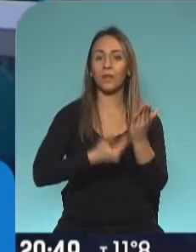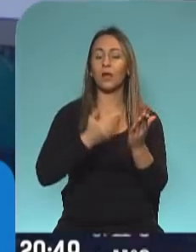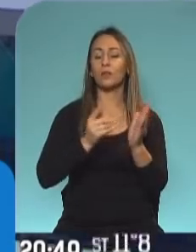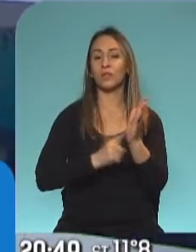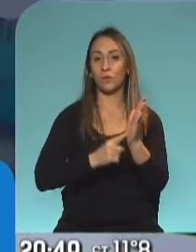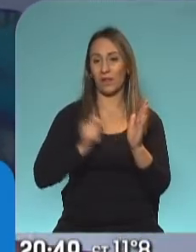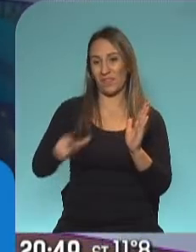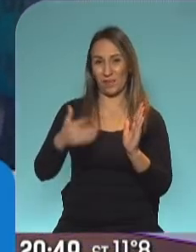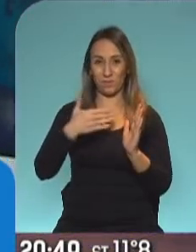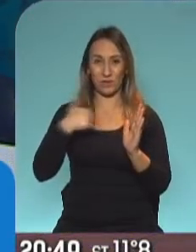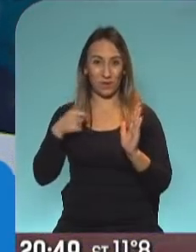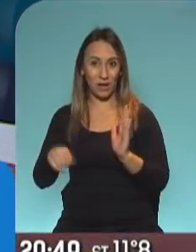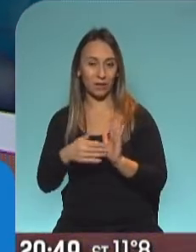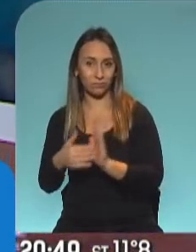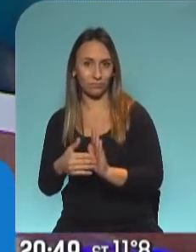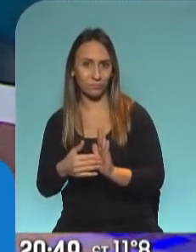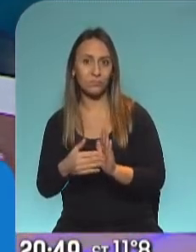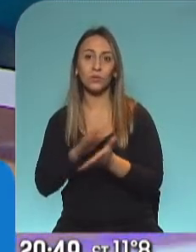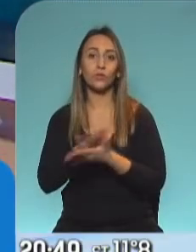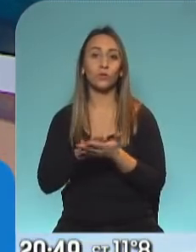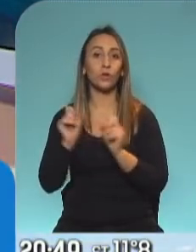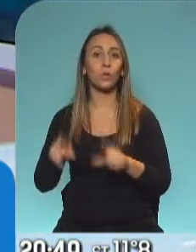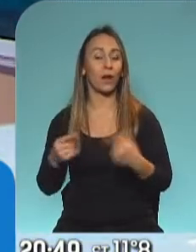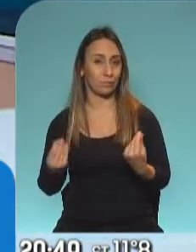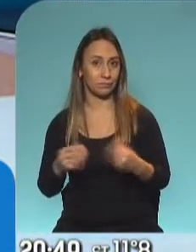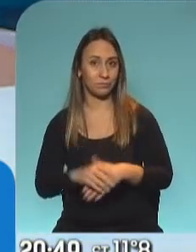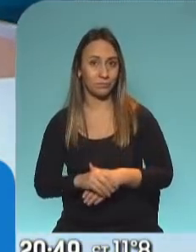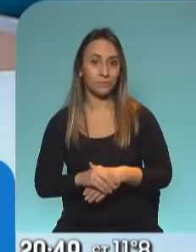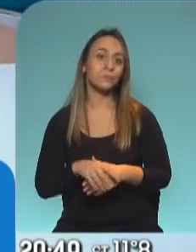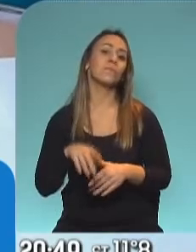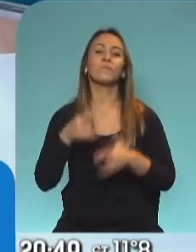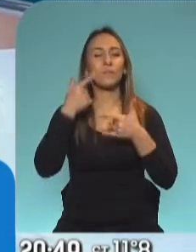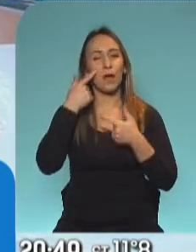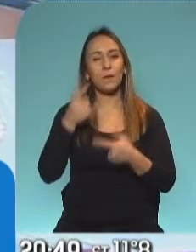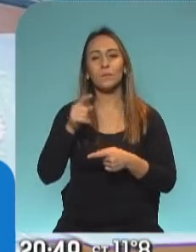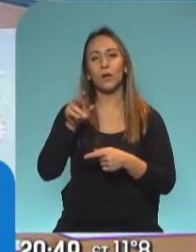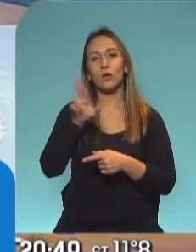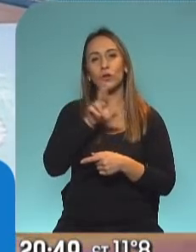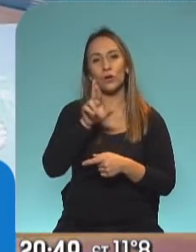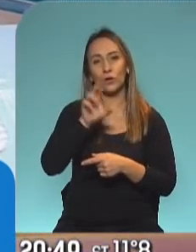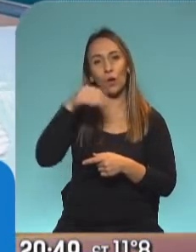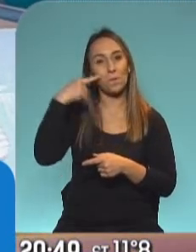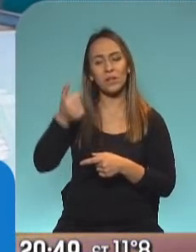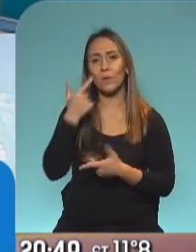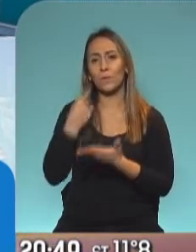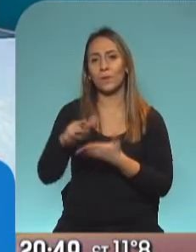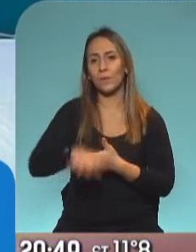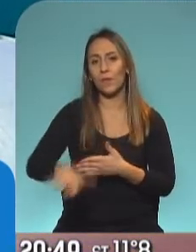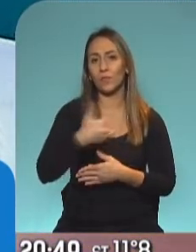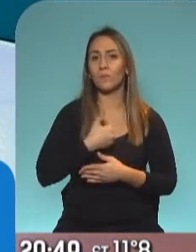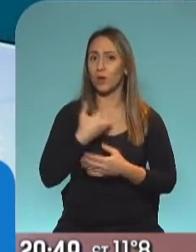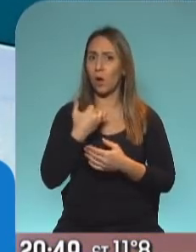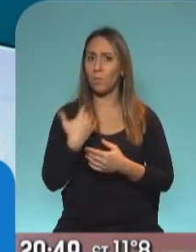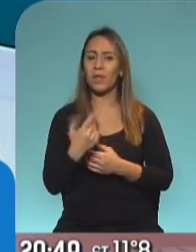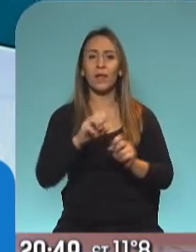sería la solución para ella? Habría que ver dónde vive Romina, pero en principio contarle que por la página de ANSES puede terminar el trámite de